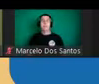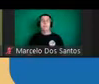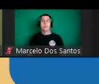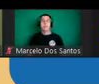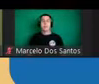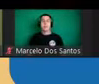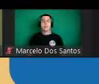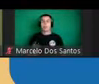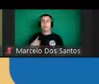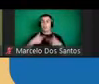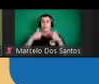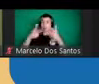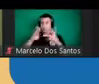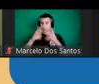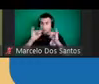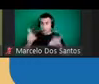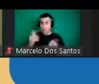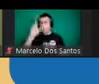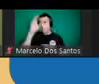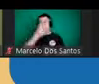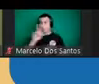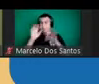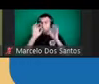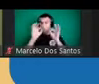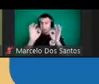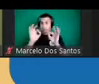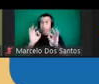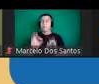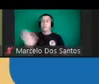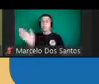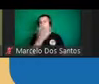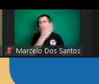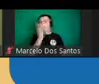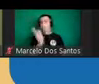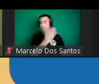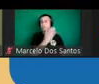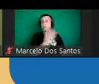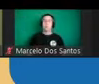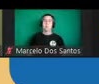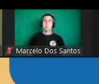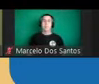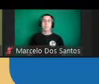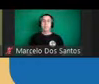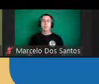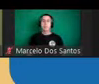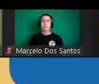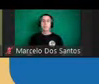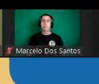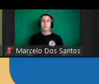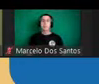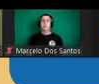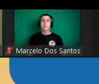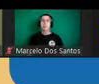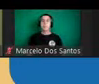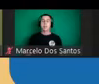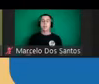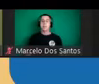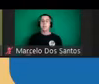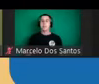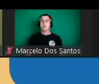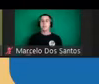lo hicimos, ¿verdad? Vamos a pasar más rápido esta parte. Entonces, un concepto que realmente cambió mucho a lo largo del